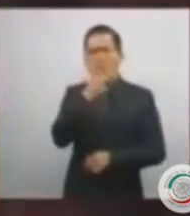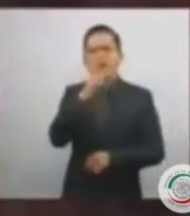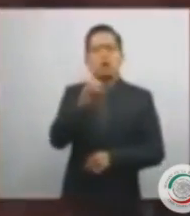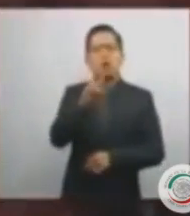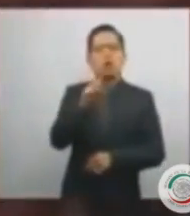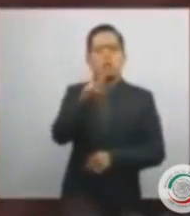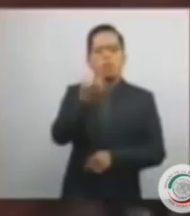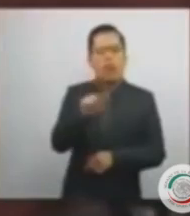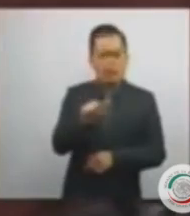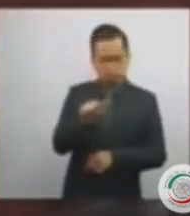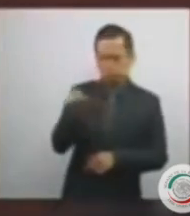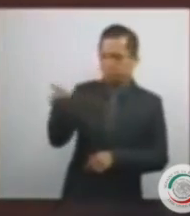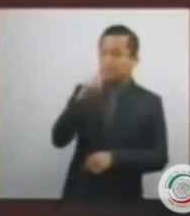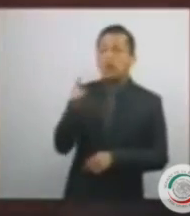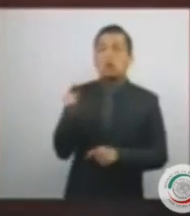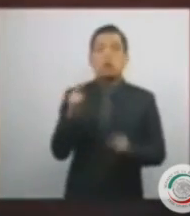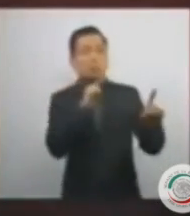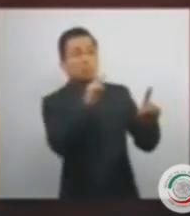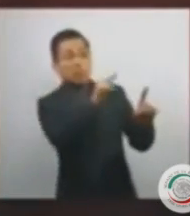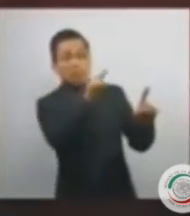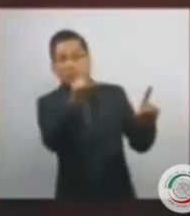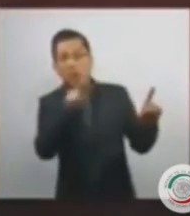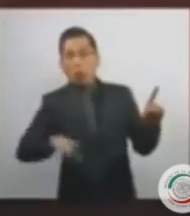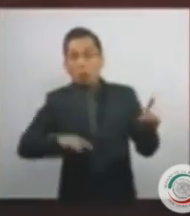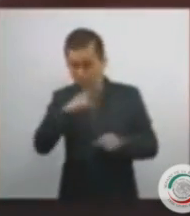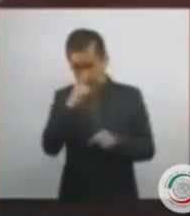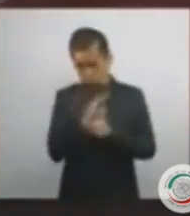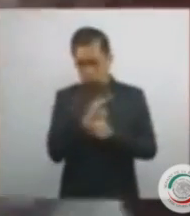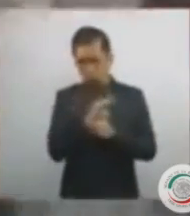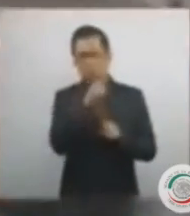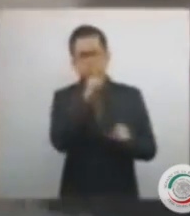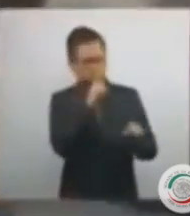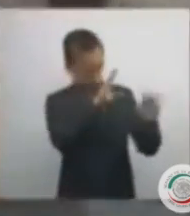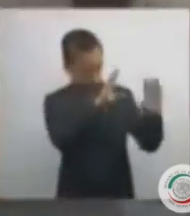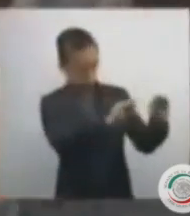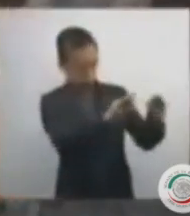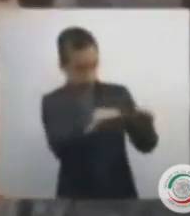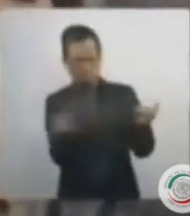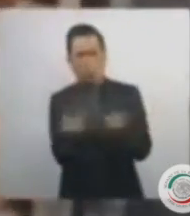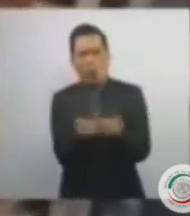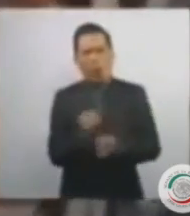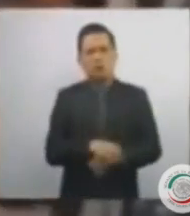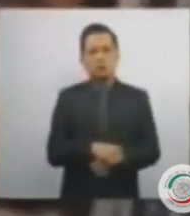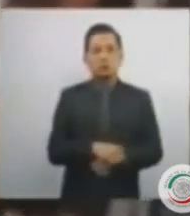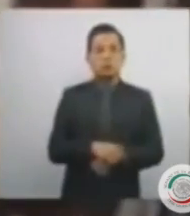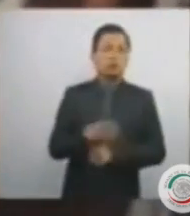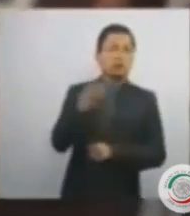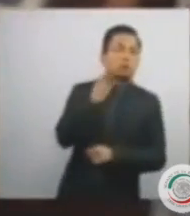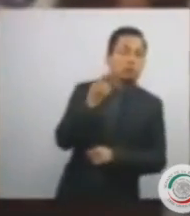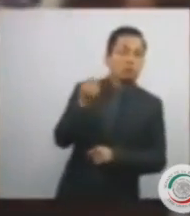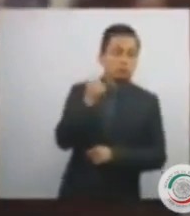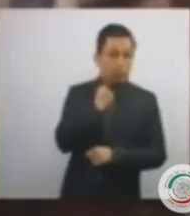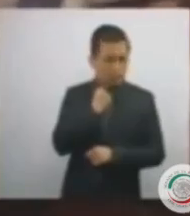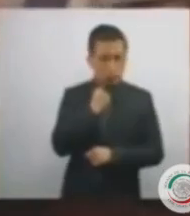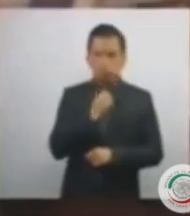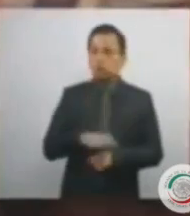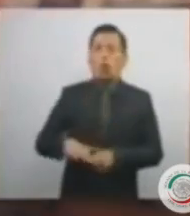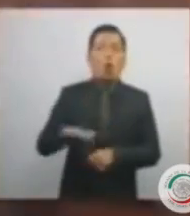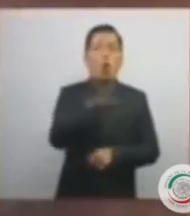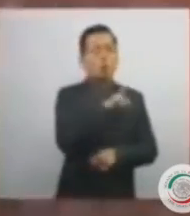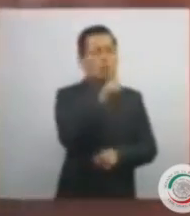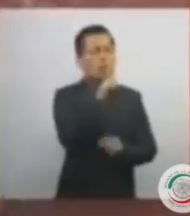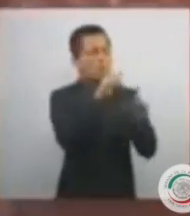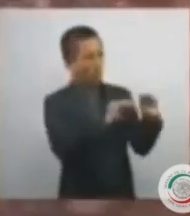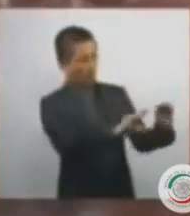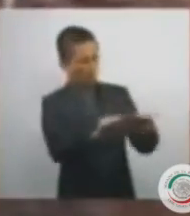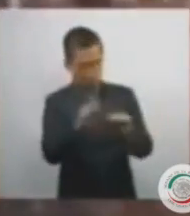que también calle de ese modo a los legisladores y legisladoras de todo el país. A ver que se atreva,